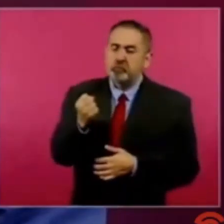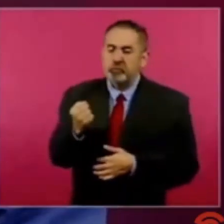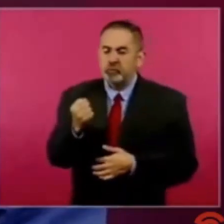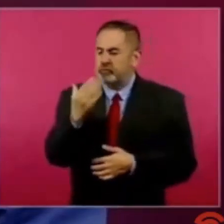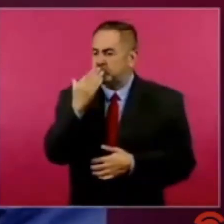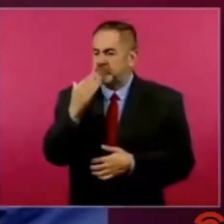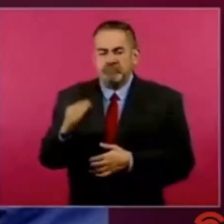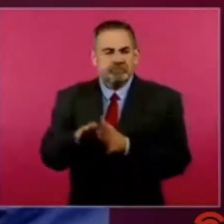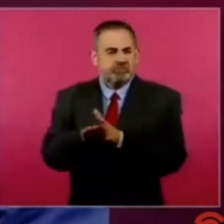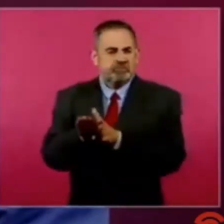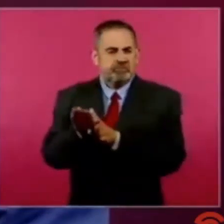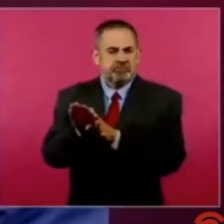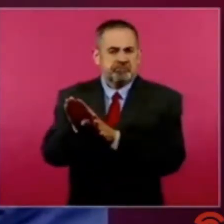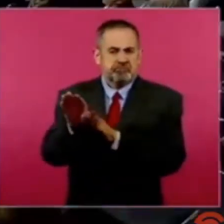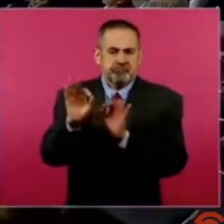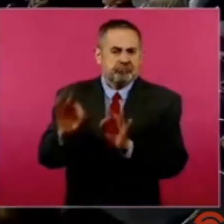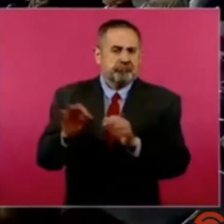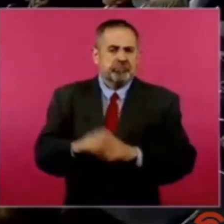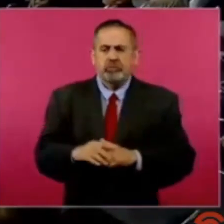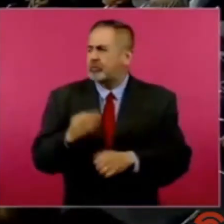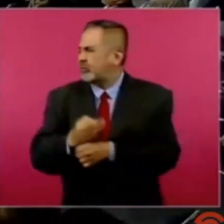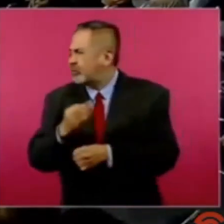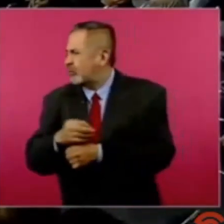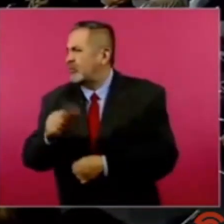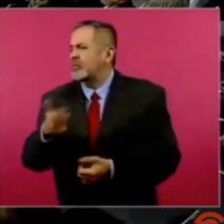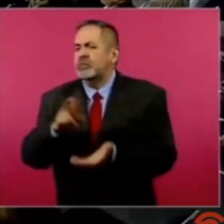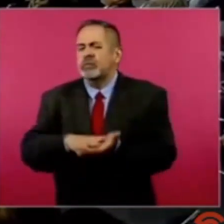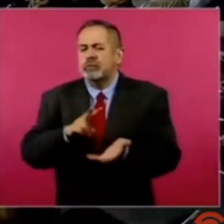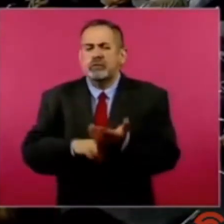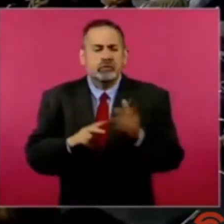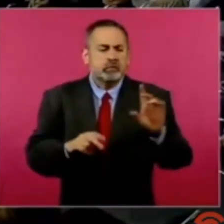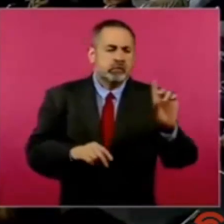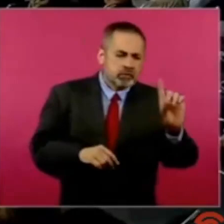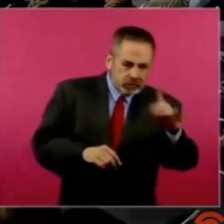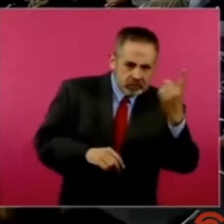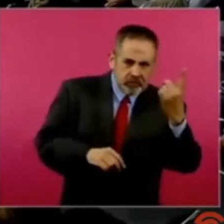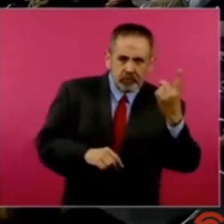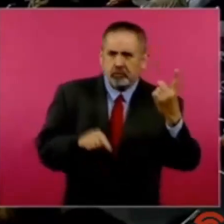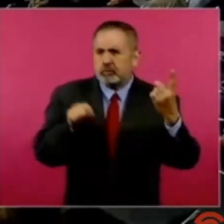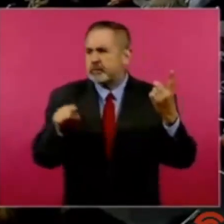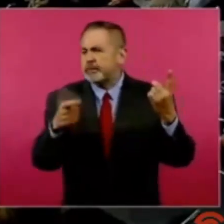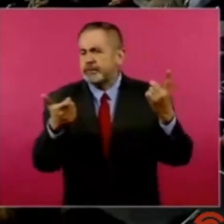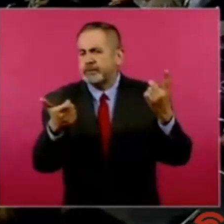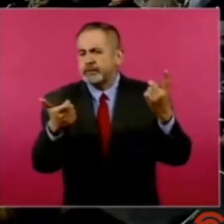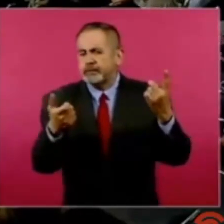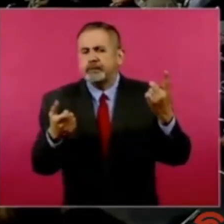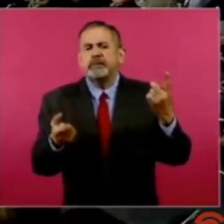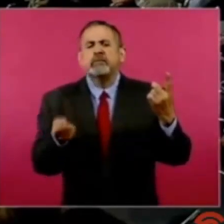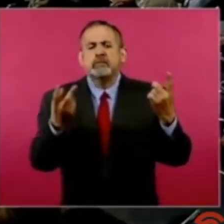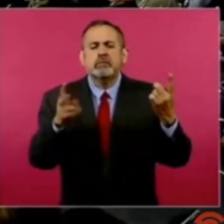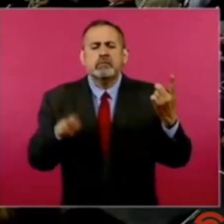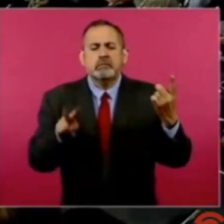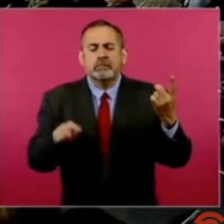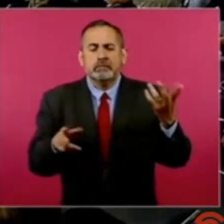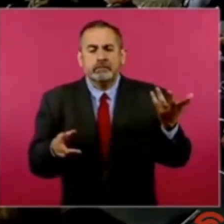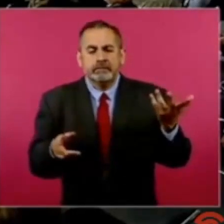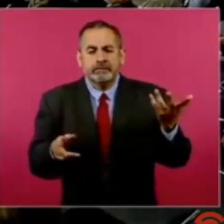se fortalezca. ¿Cómo está el peso ahora? ¿Cómo inició la semana?